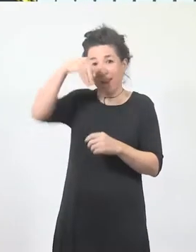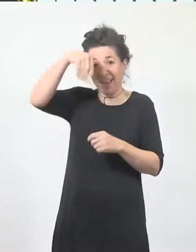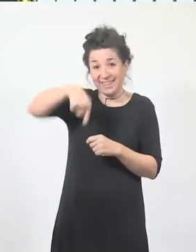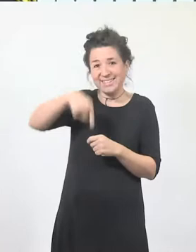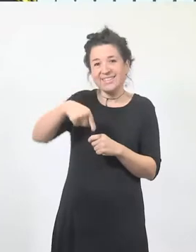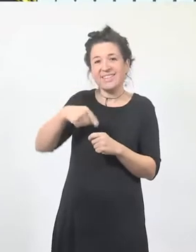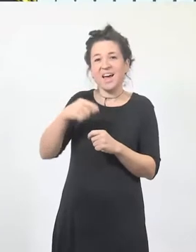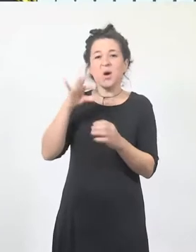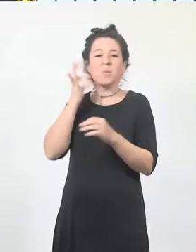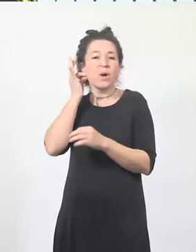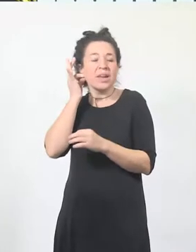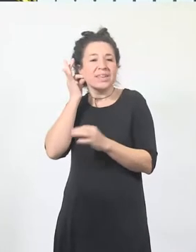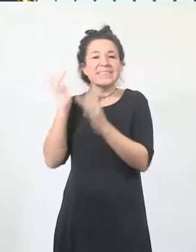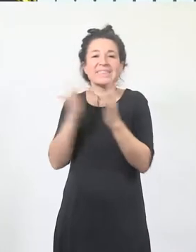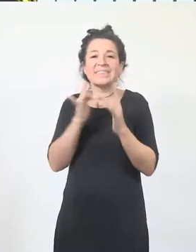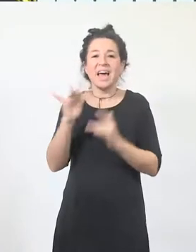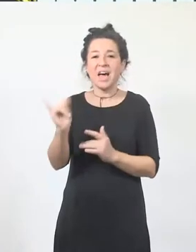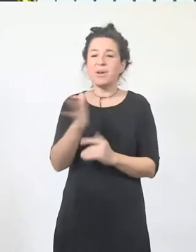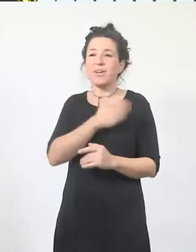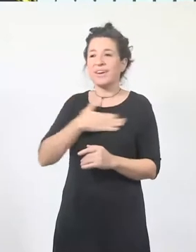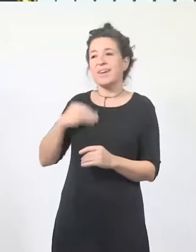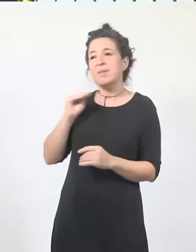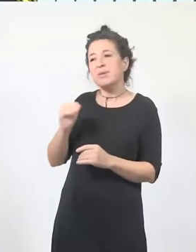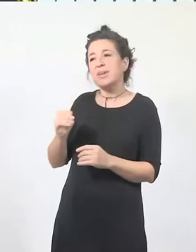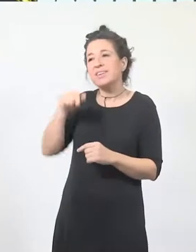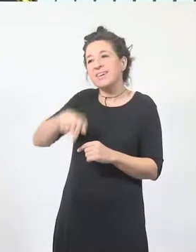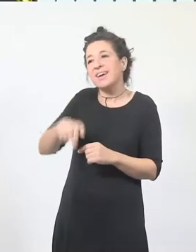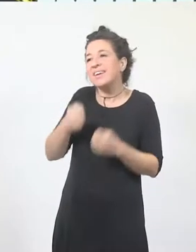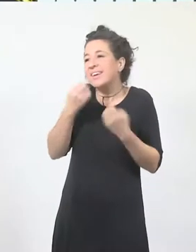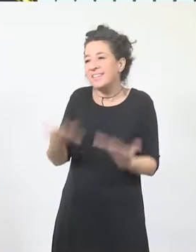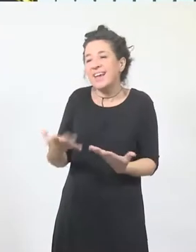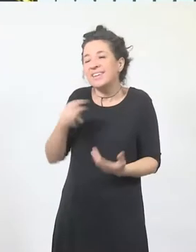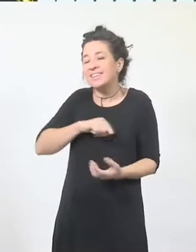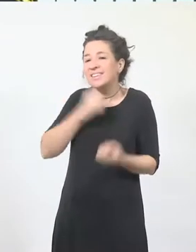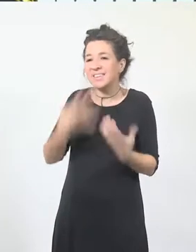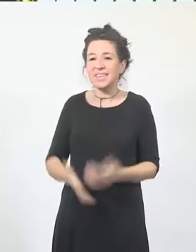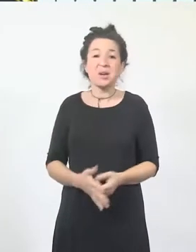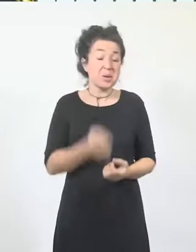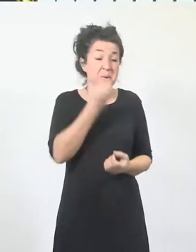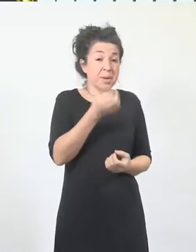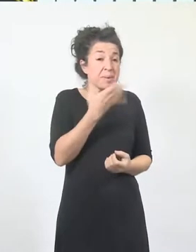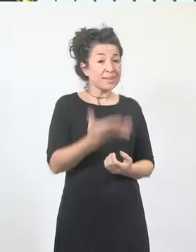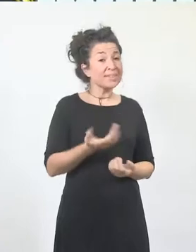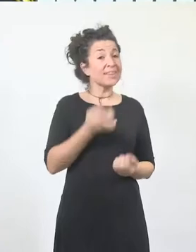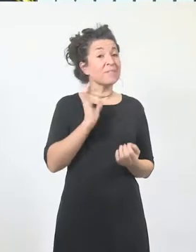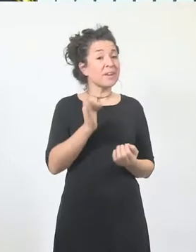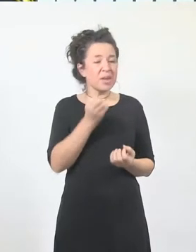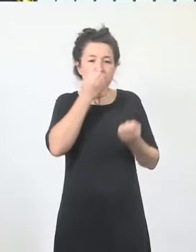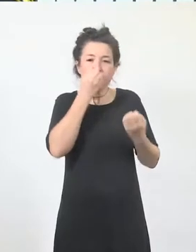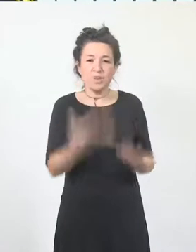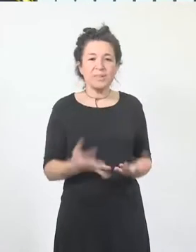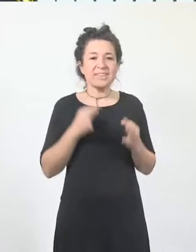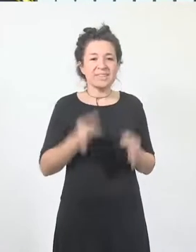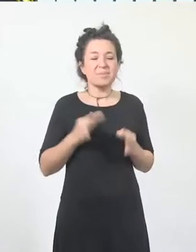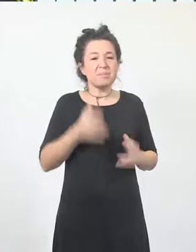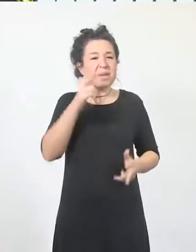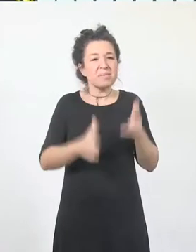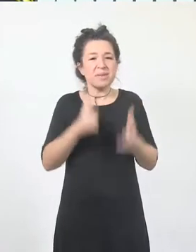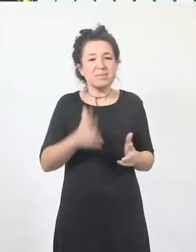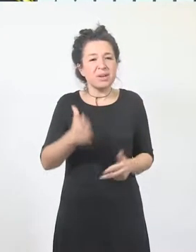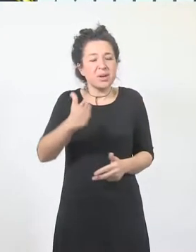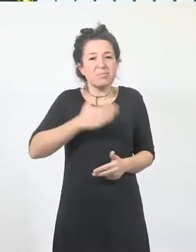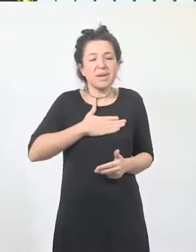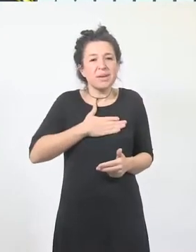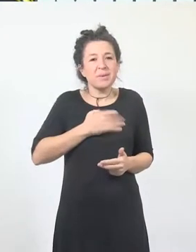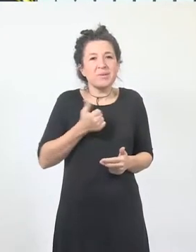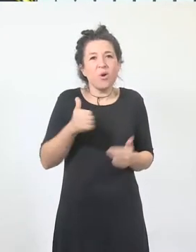escuela, pero preguntarte qué tal te encuentras estos días aquí. Pues bien, muy bien. Siempre el País Vasco para mí ha